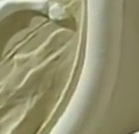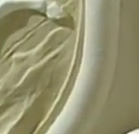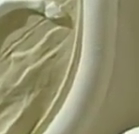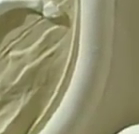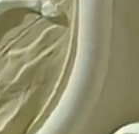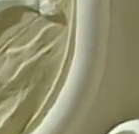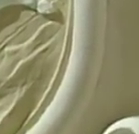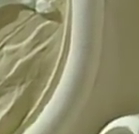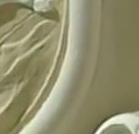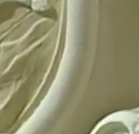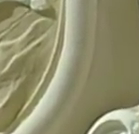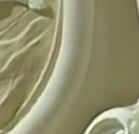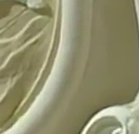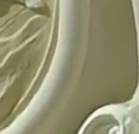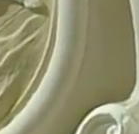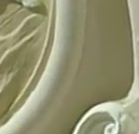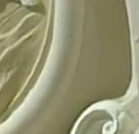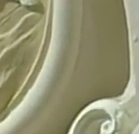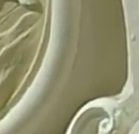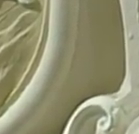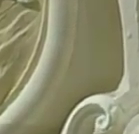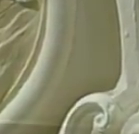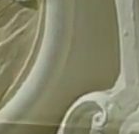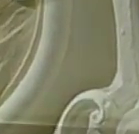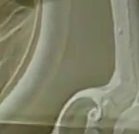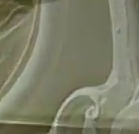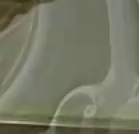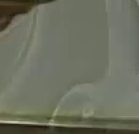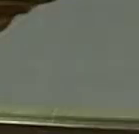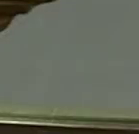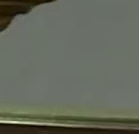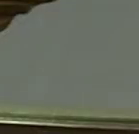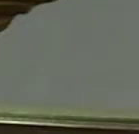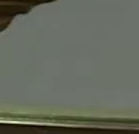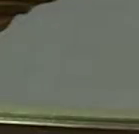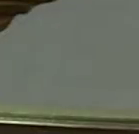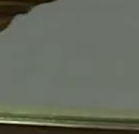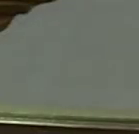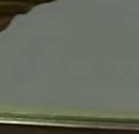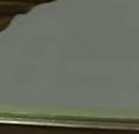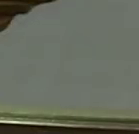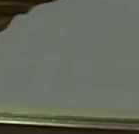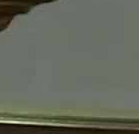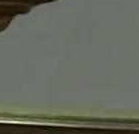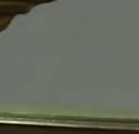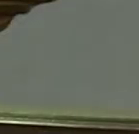Nacional Constituyente. De esta manera nos despedimos. A ustedes muchas gracias por habernos acompañado.